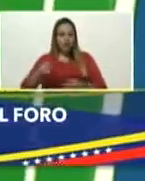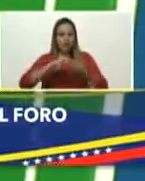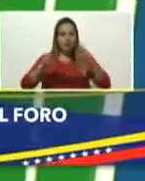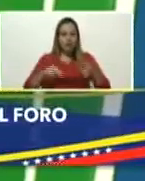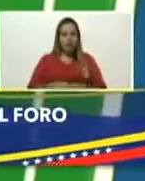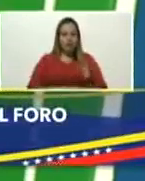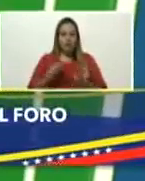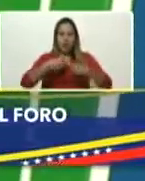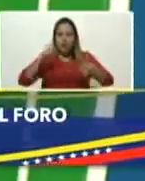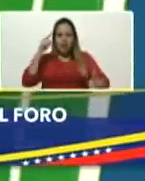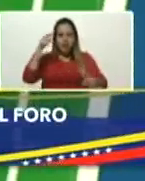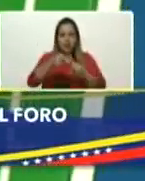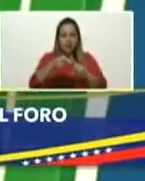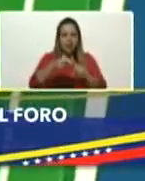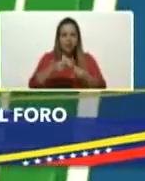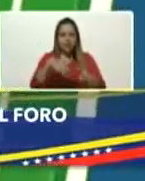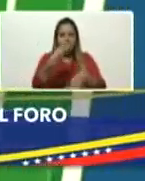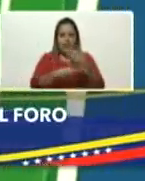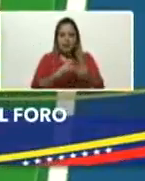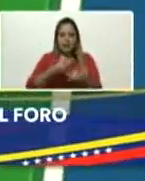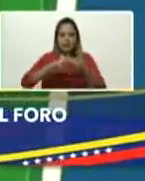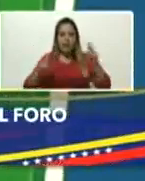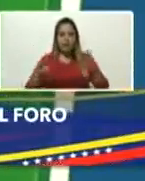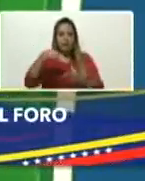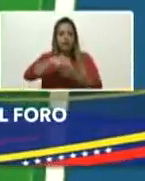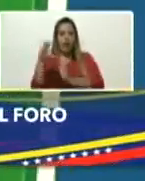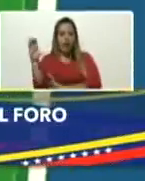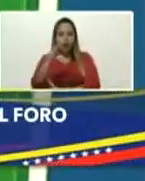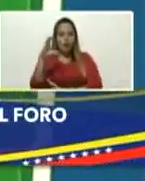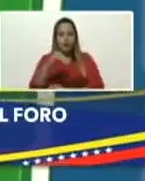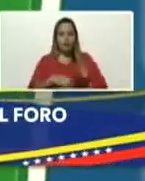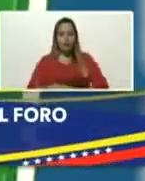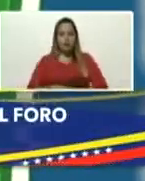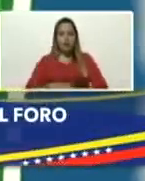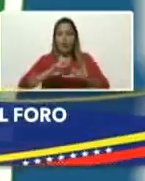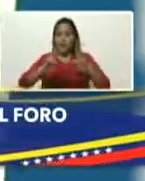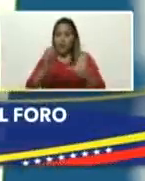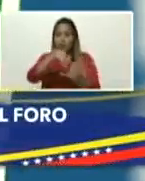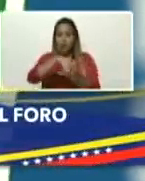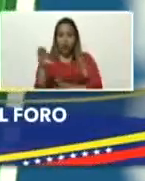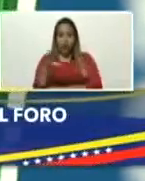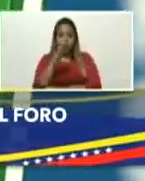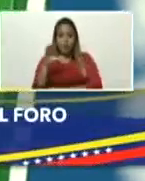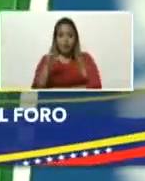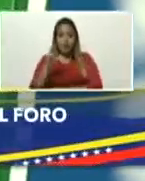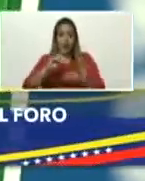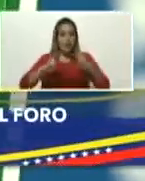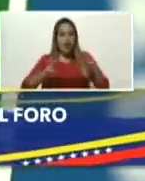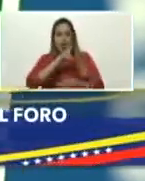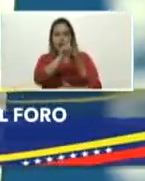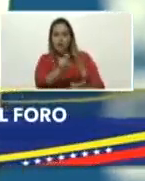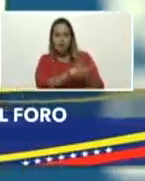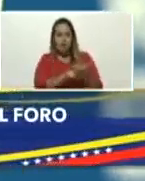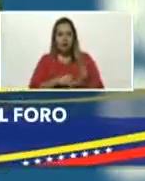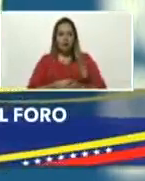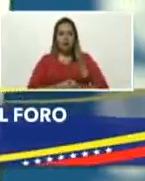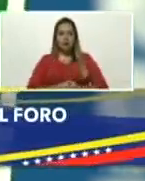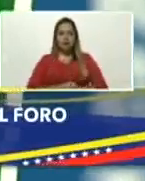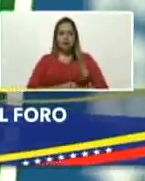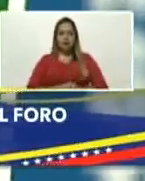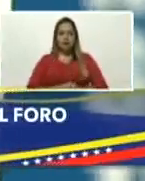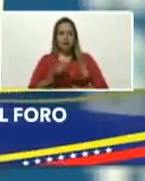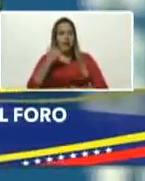Democracia Directa en la Construcción de la Paz en Colombia. La paz en Colombia, la paz total, que será